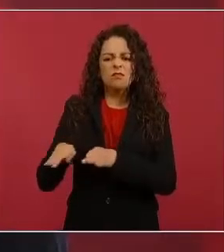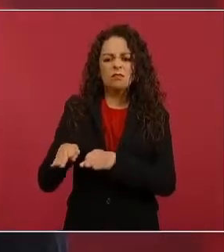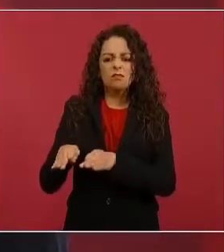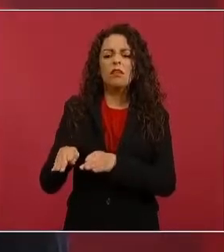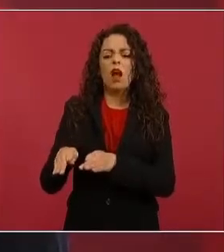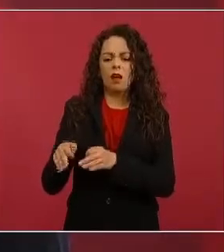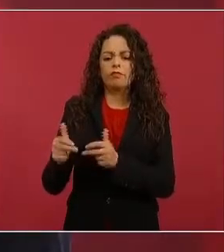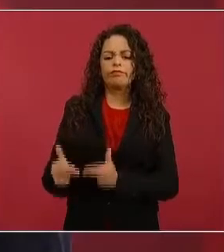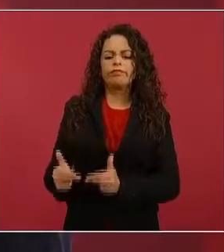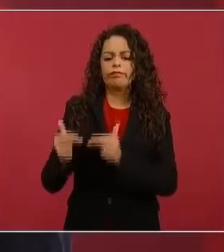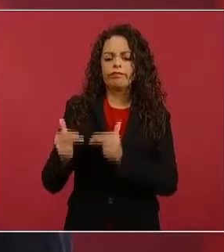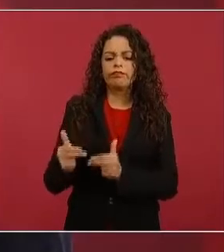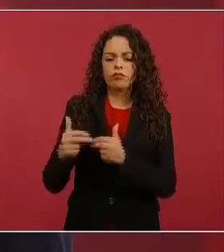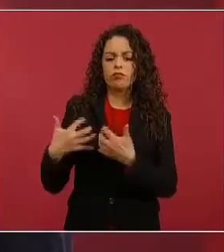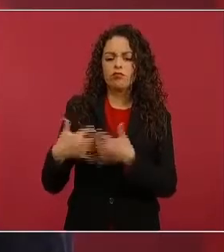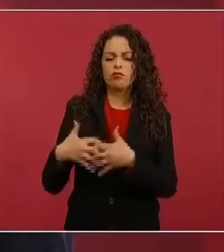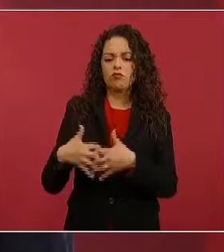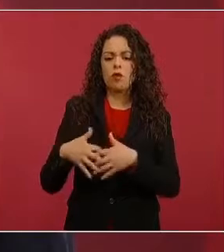eran